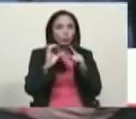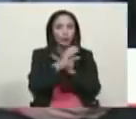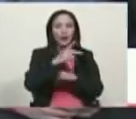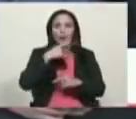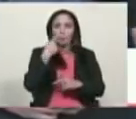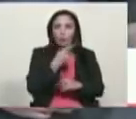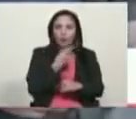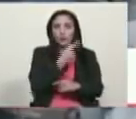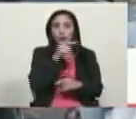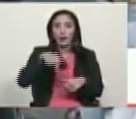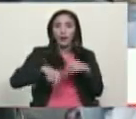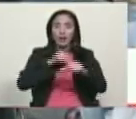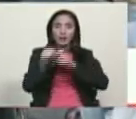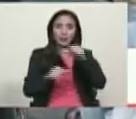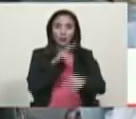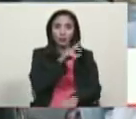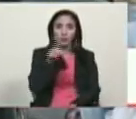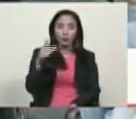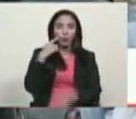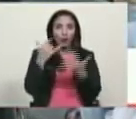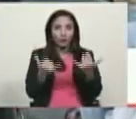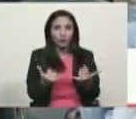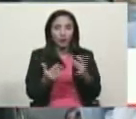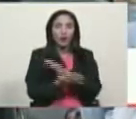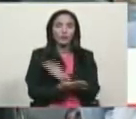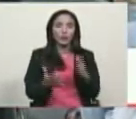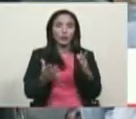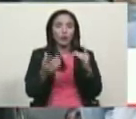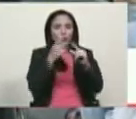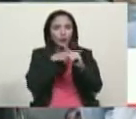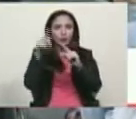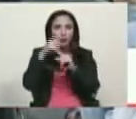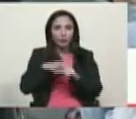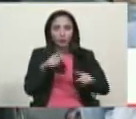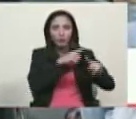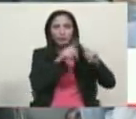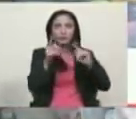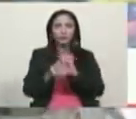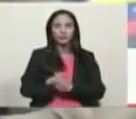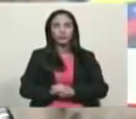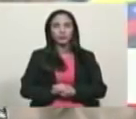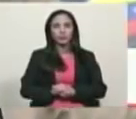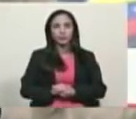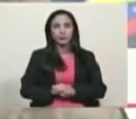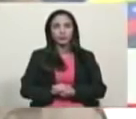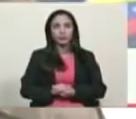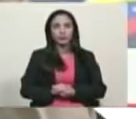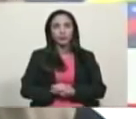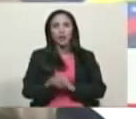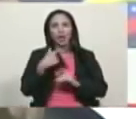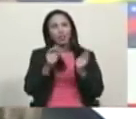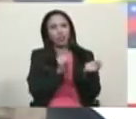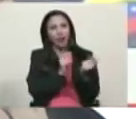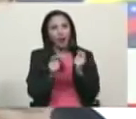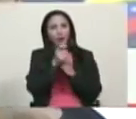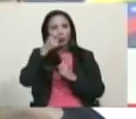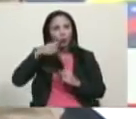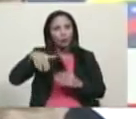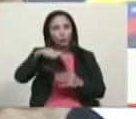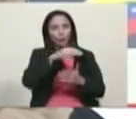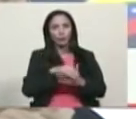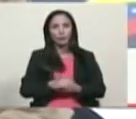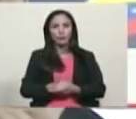El siglo XXI es el siglo de la diversidad, el siglo del diálogo de las